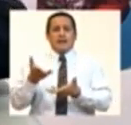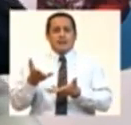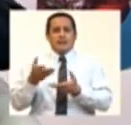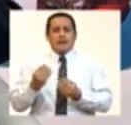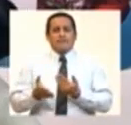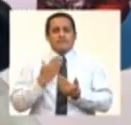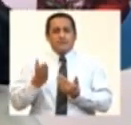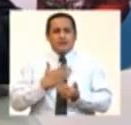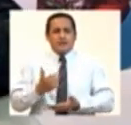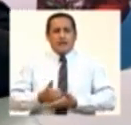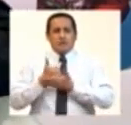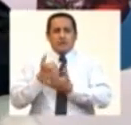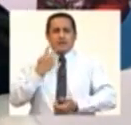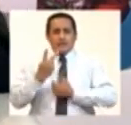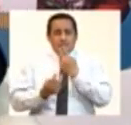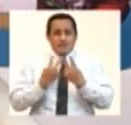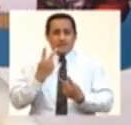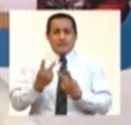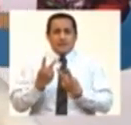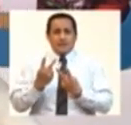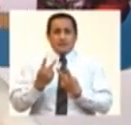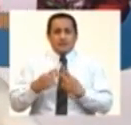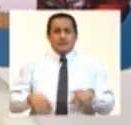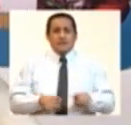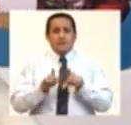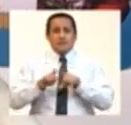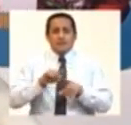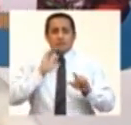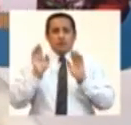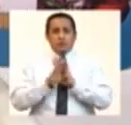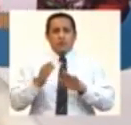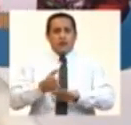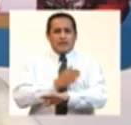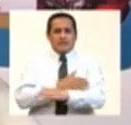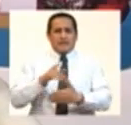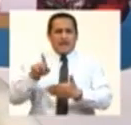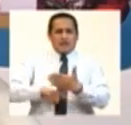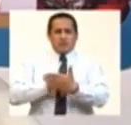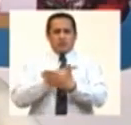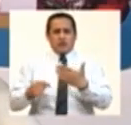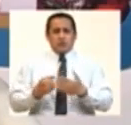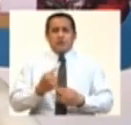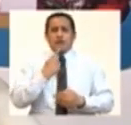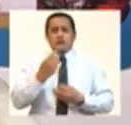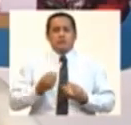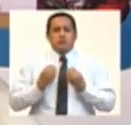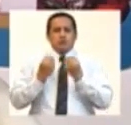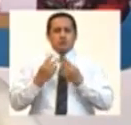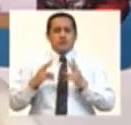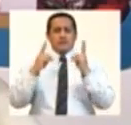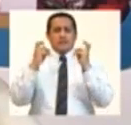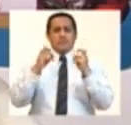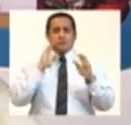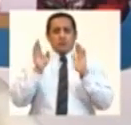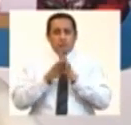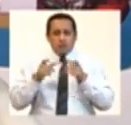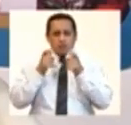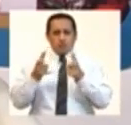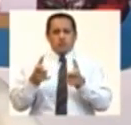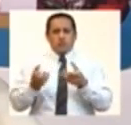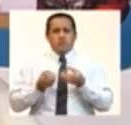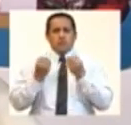el flexibilizar el régimen de visitas, ¿no? Y si es que se les ha negado, es por una cuestión